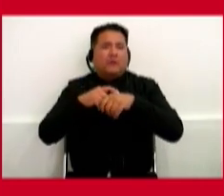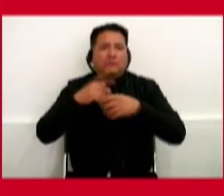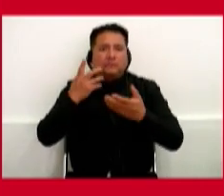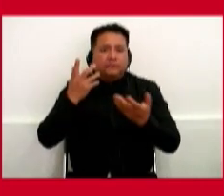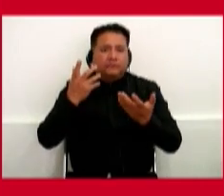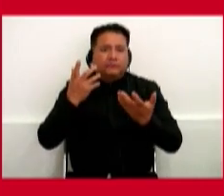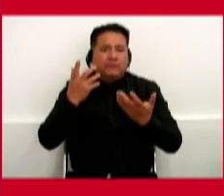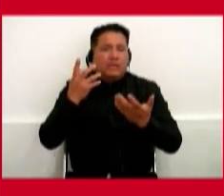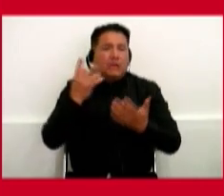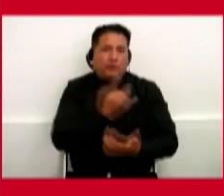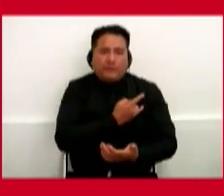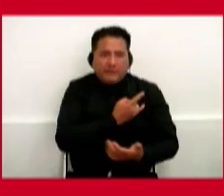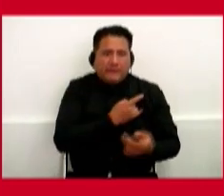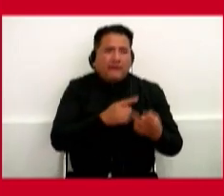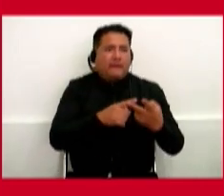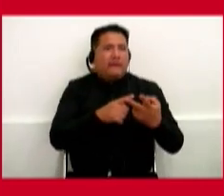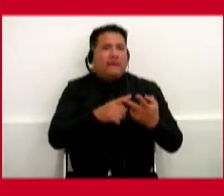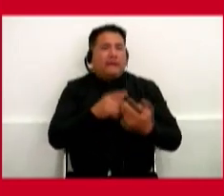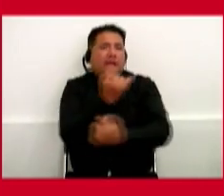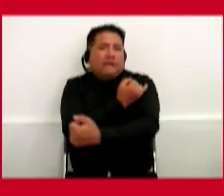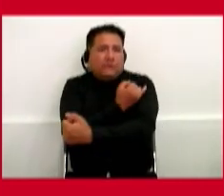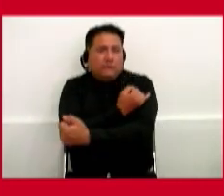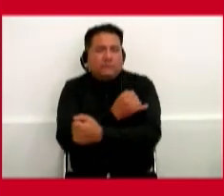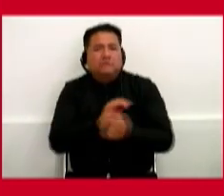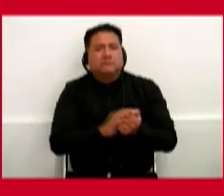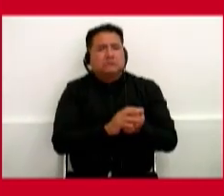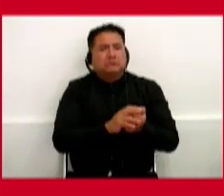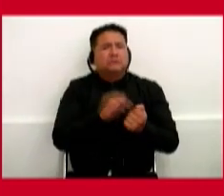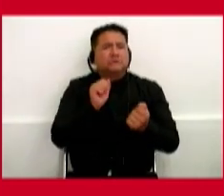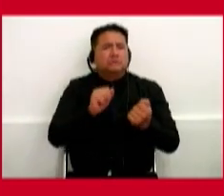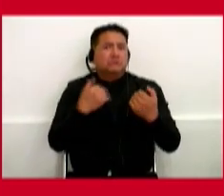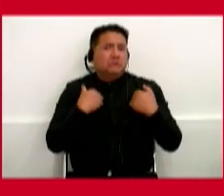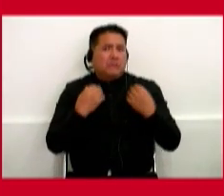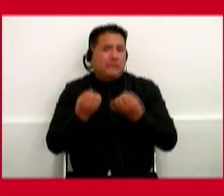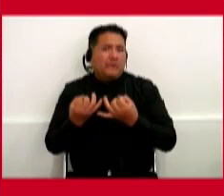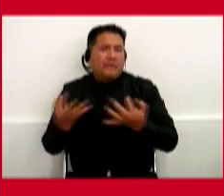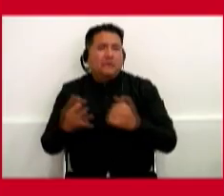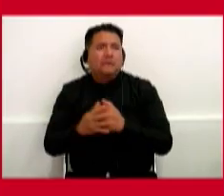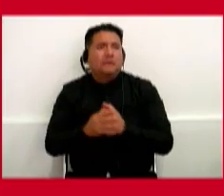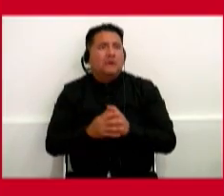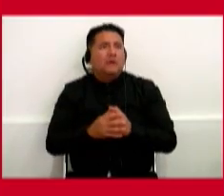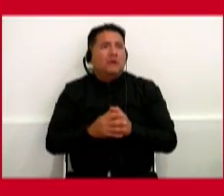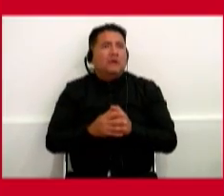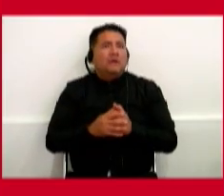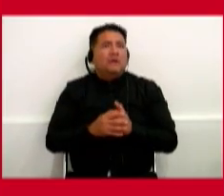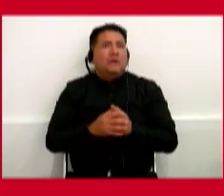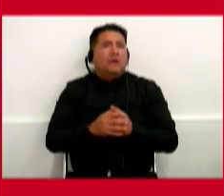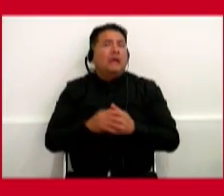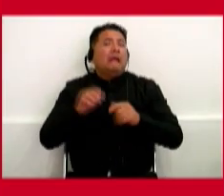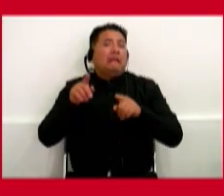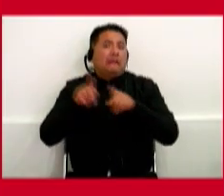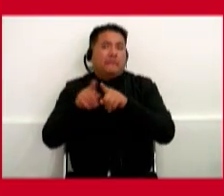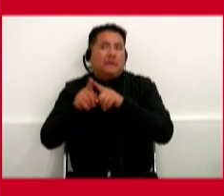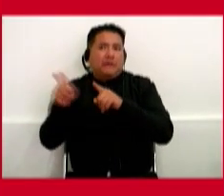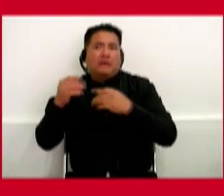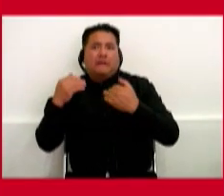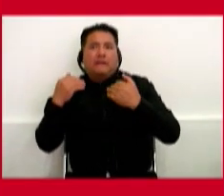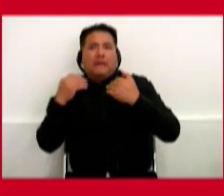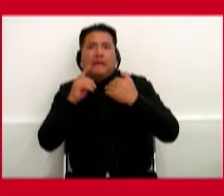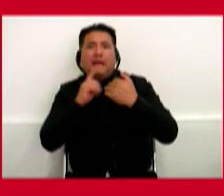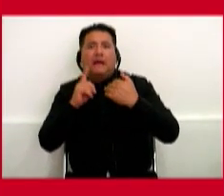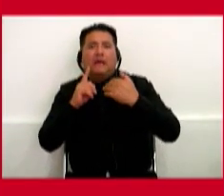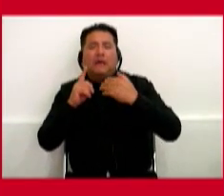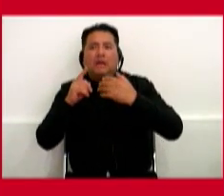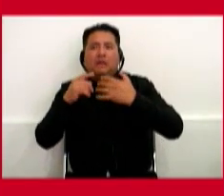las tesis, y bueno, teníamos software que no eran muy amigables en la época, y también eran análisis que tomaban